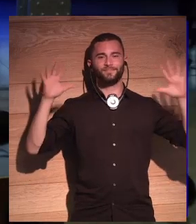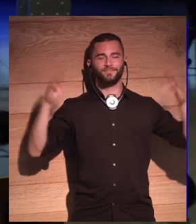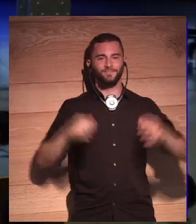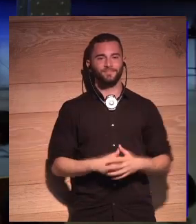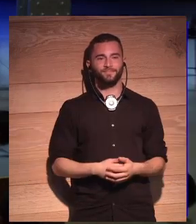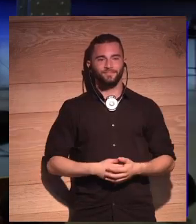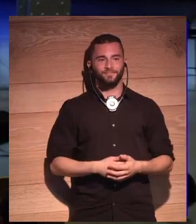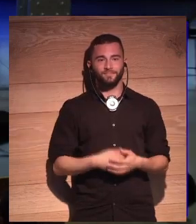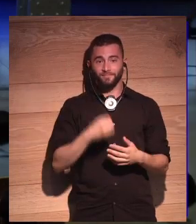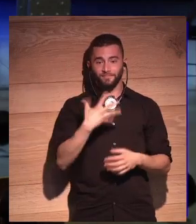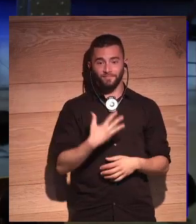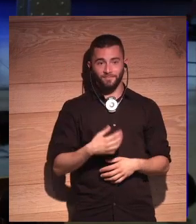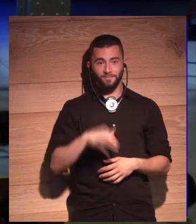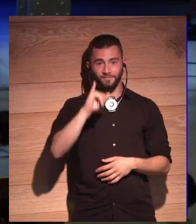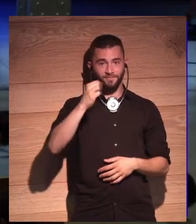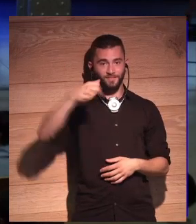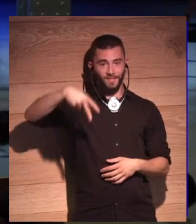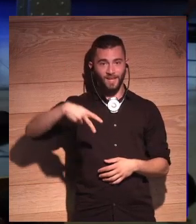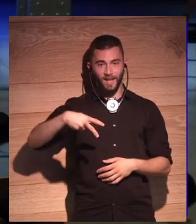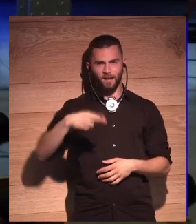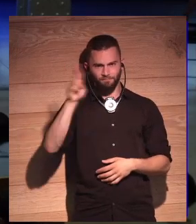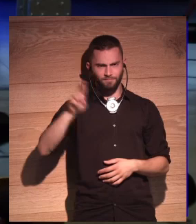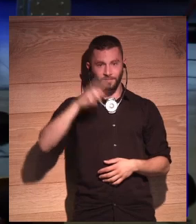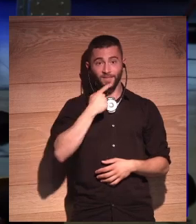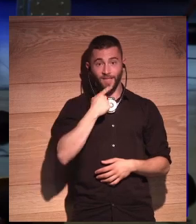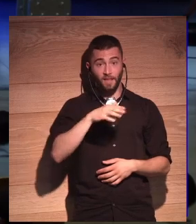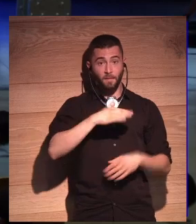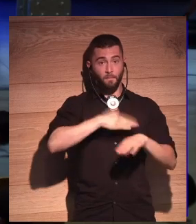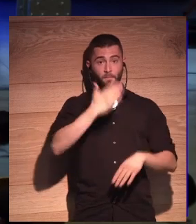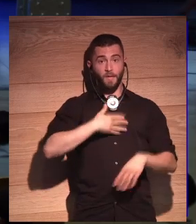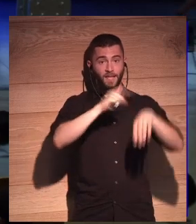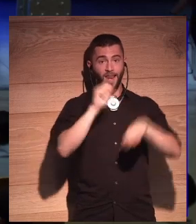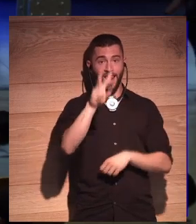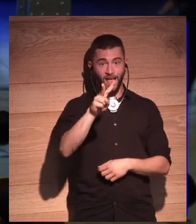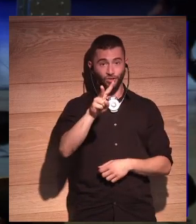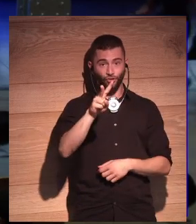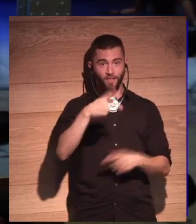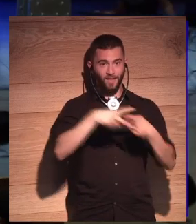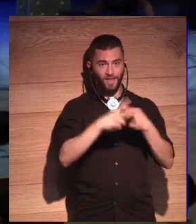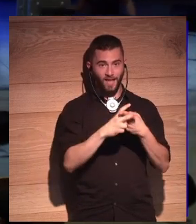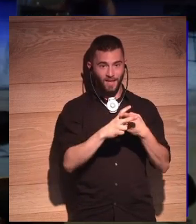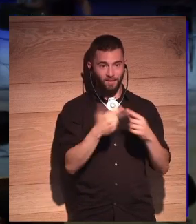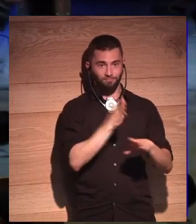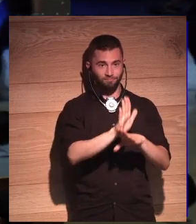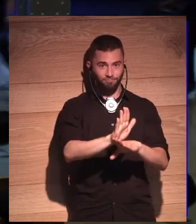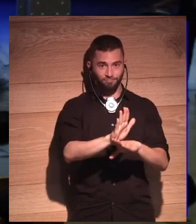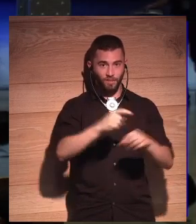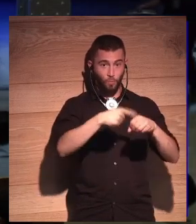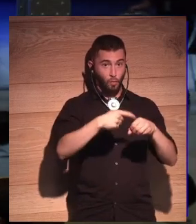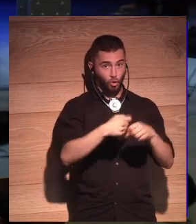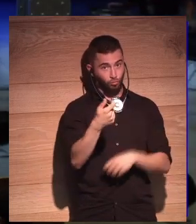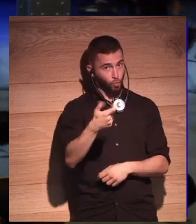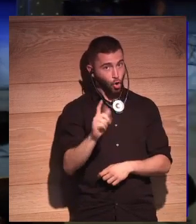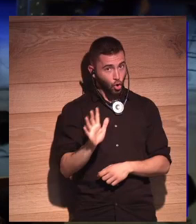De todas formas, como Ian ha dicho varias veces, mañana a las 12 imparte un taller, que creo que hay pocas plazas,